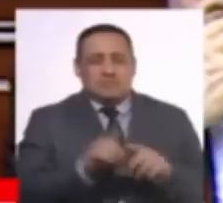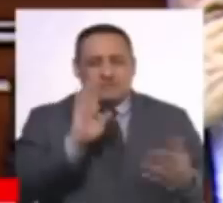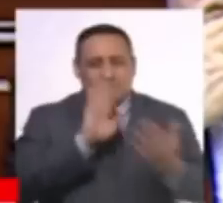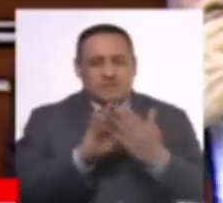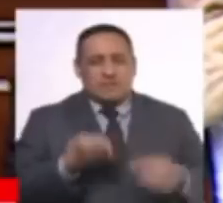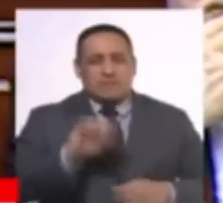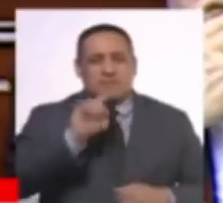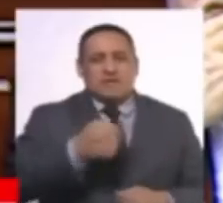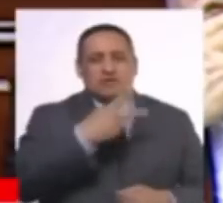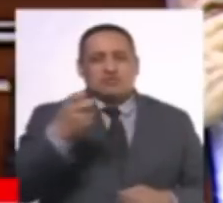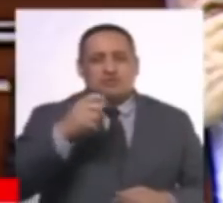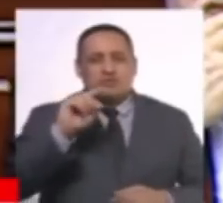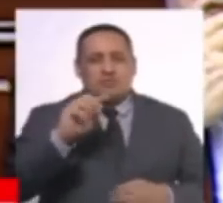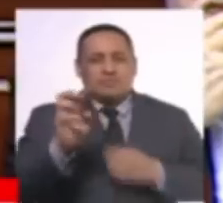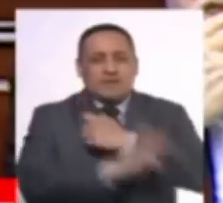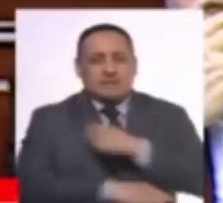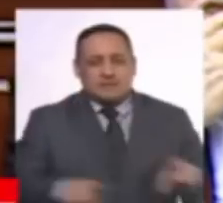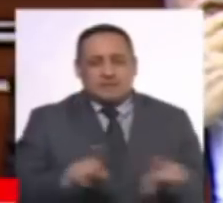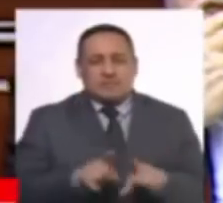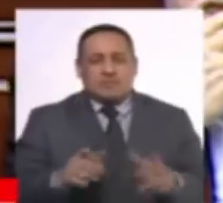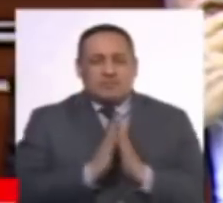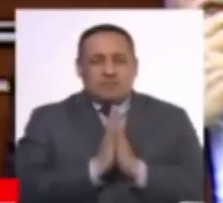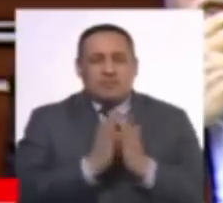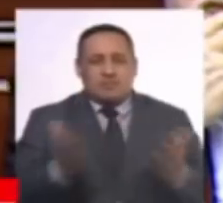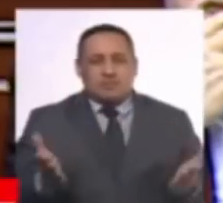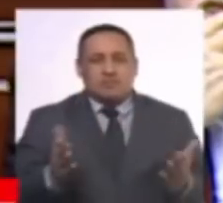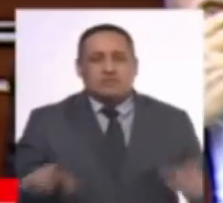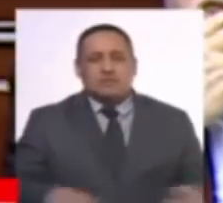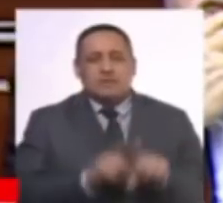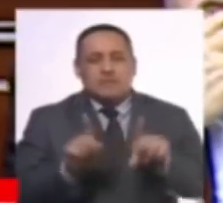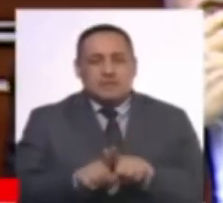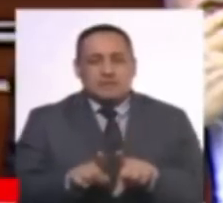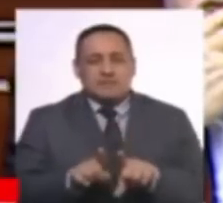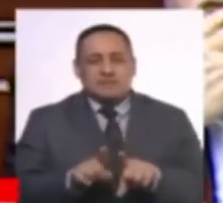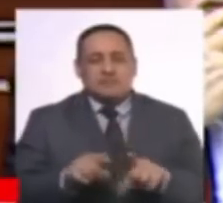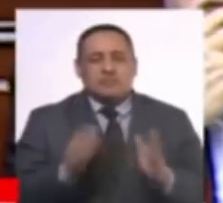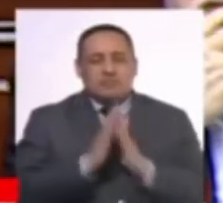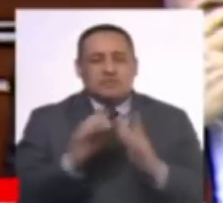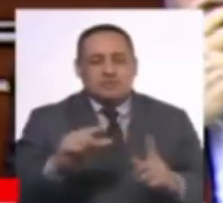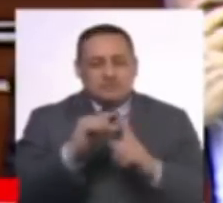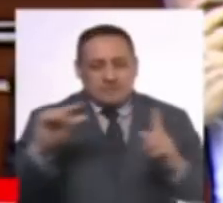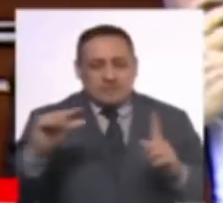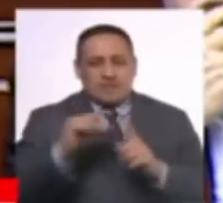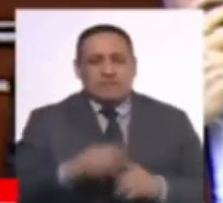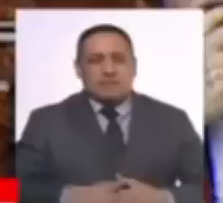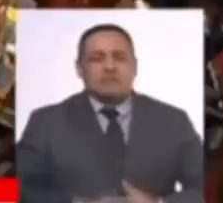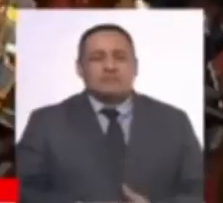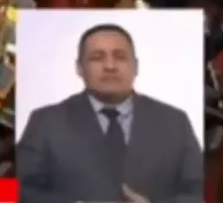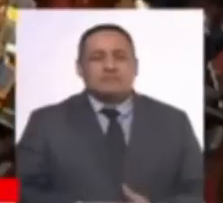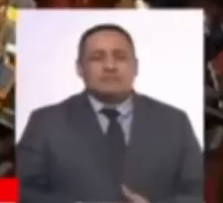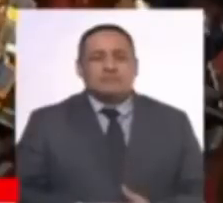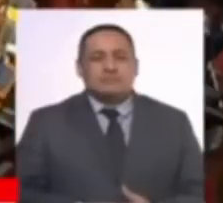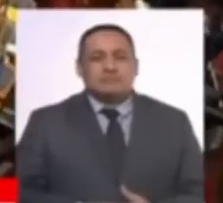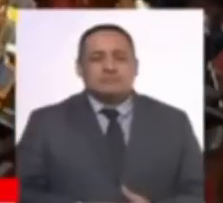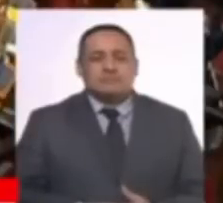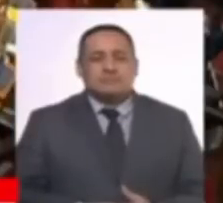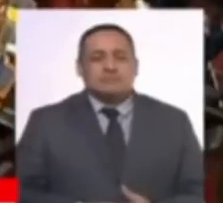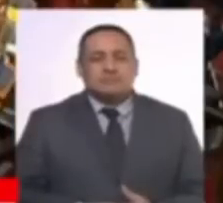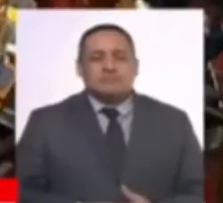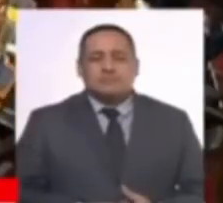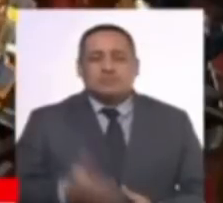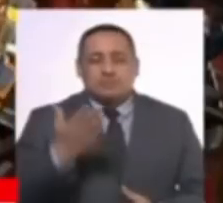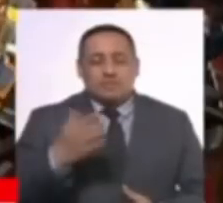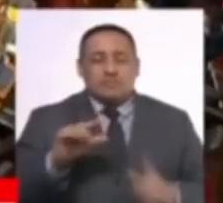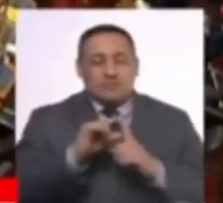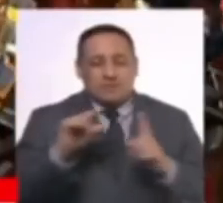a los 1.200 países. Por favor, hágame el favor, retire usted la frase. Bien, congresista Varas,